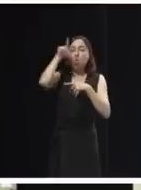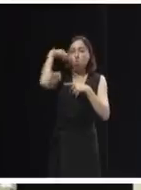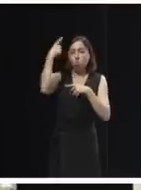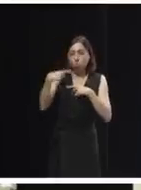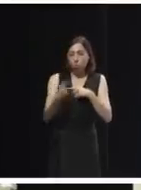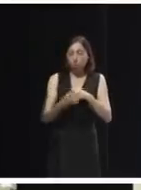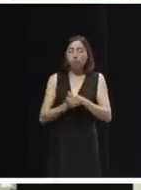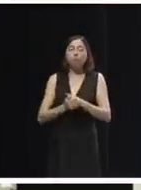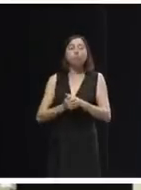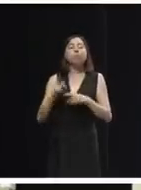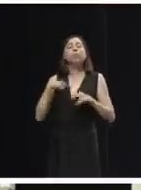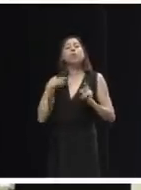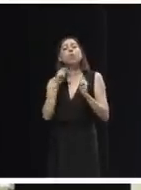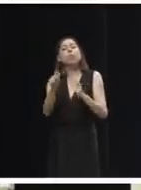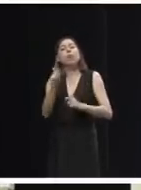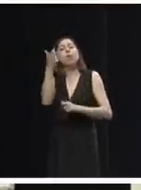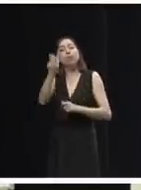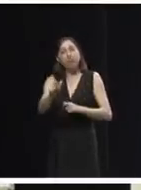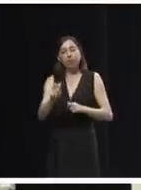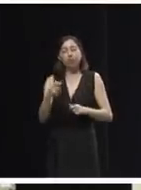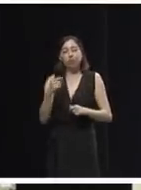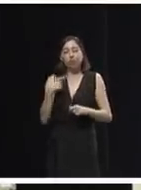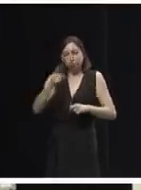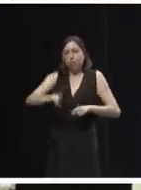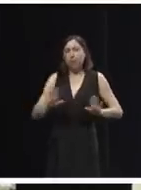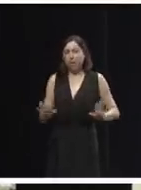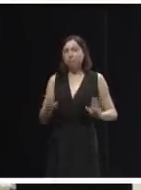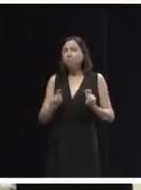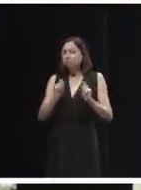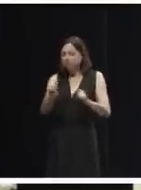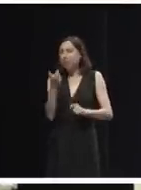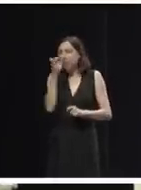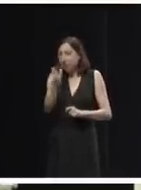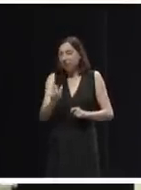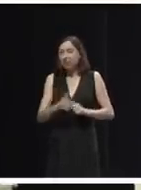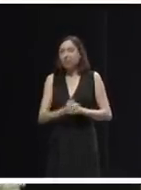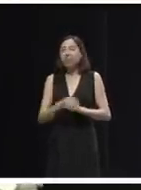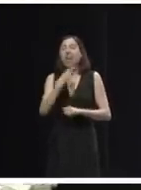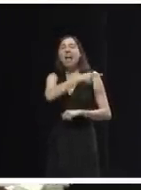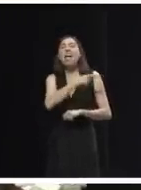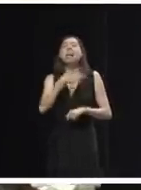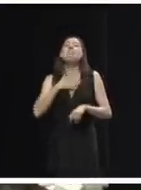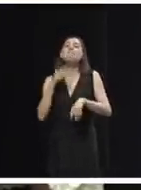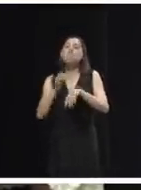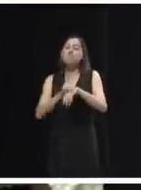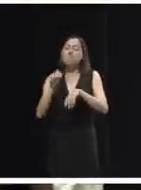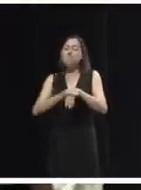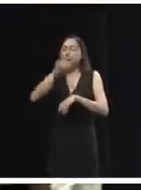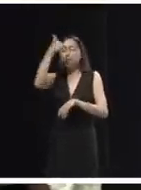un dato. Yo también os voy a dar un dato. Es mi amigo.